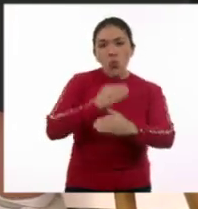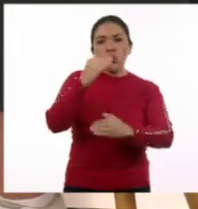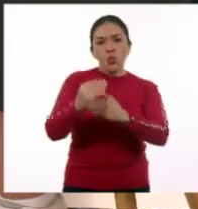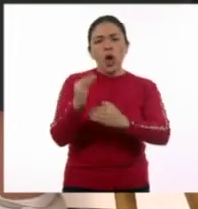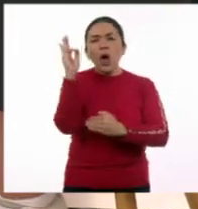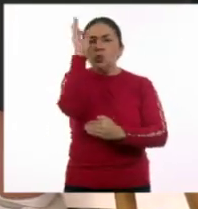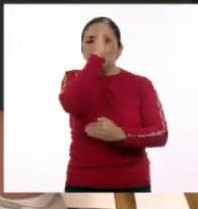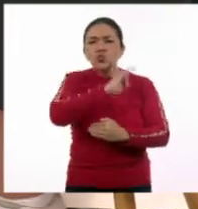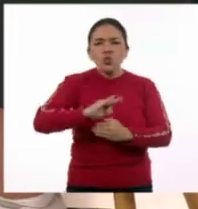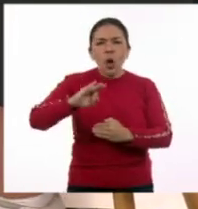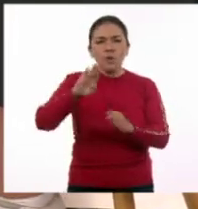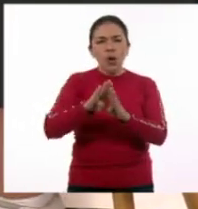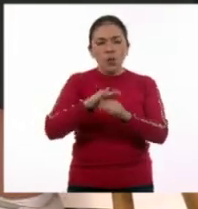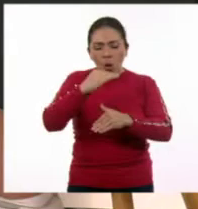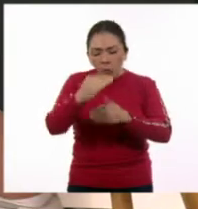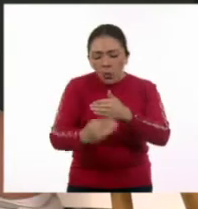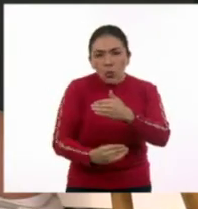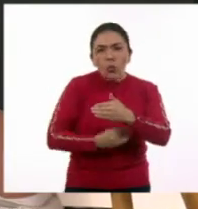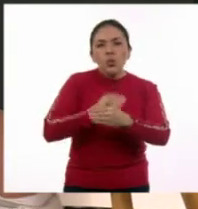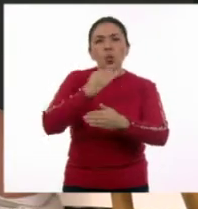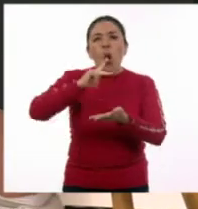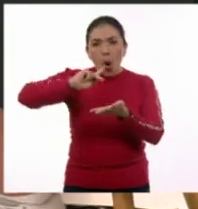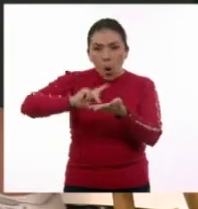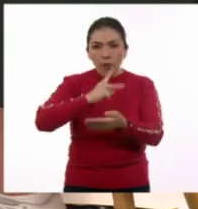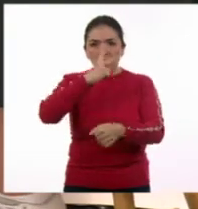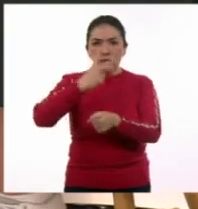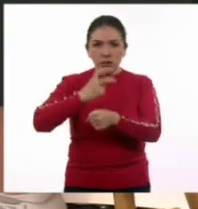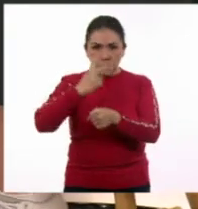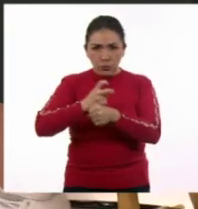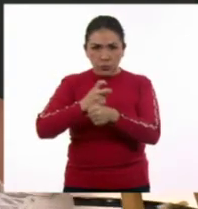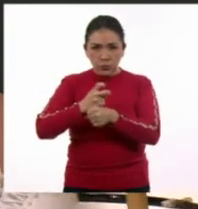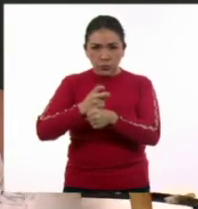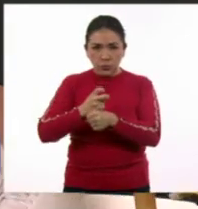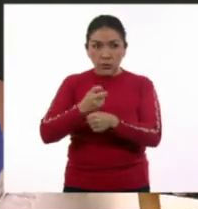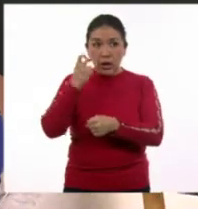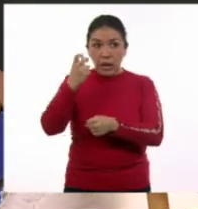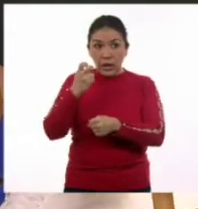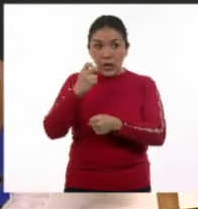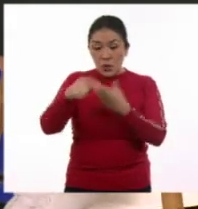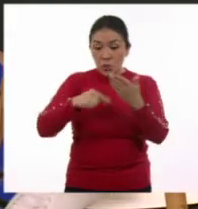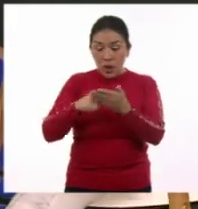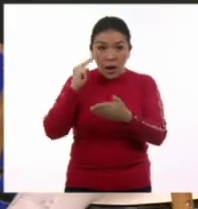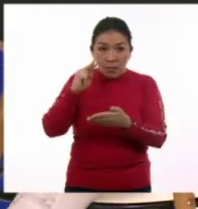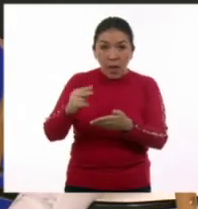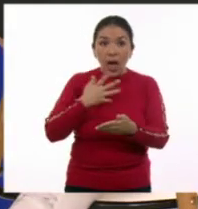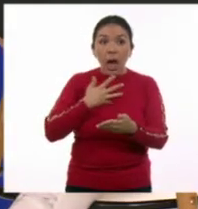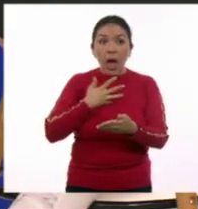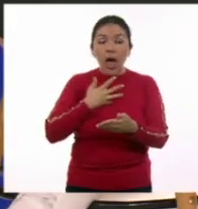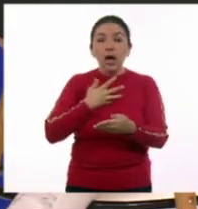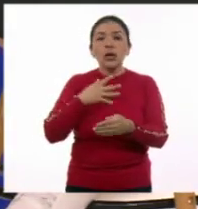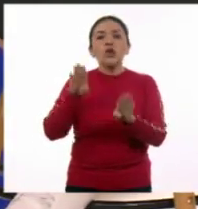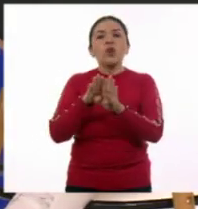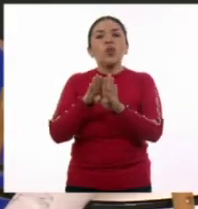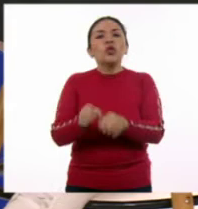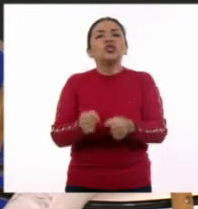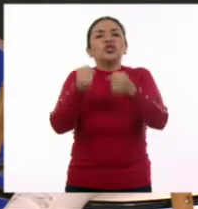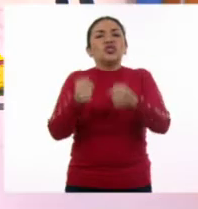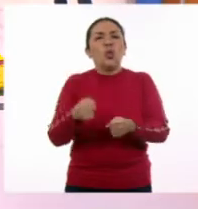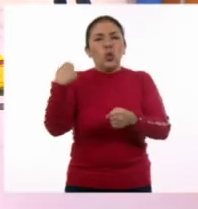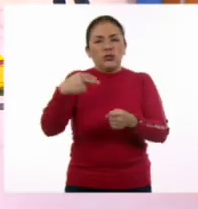nuevamente damos otra vuelta y en este pequeño espacio tenemos nuestro seguro que se le